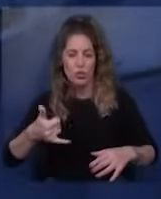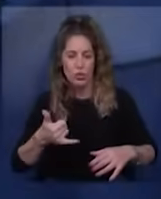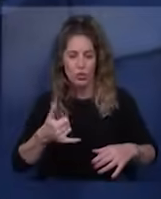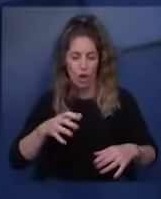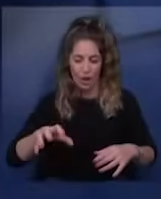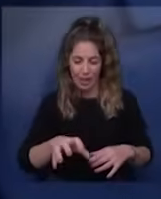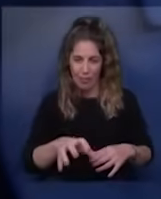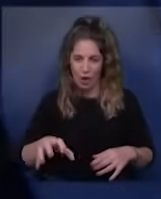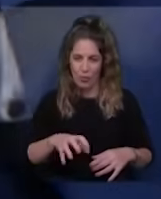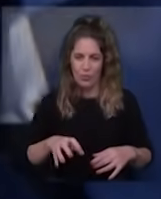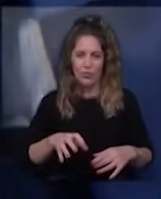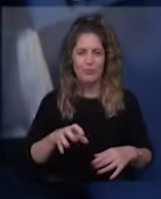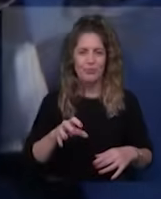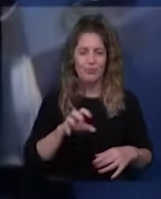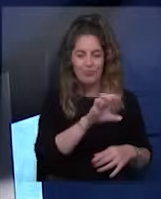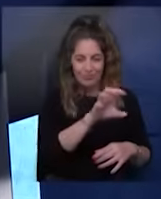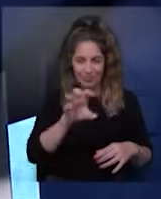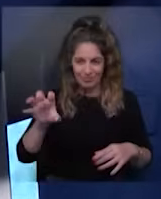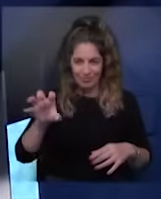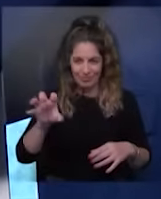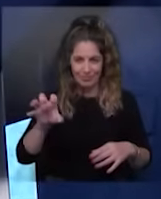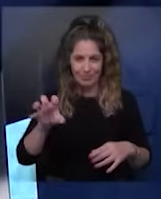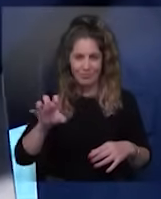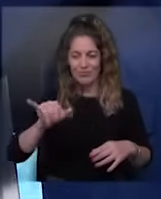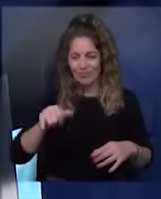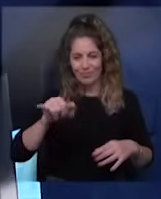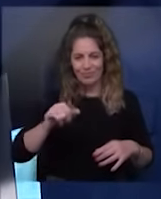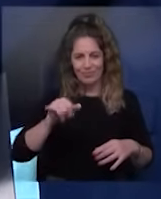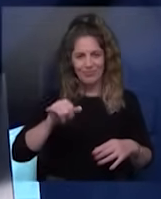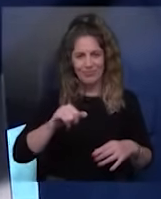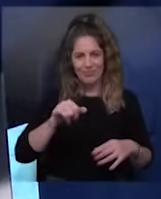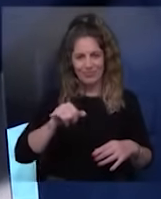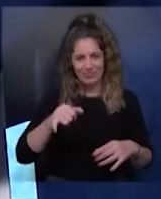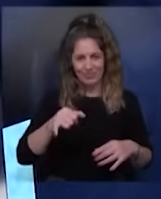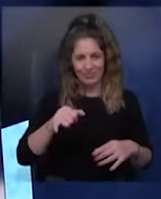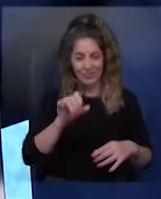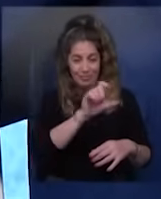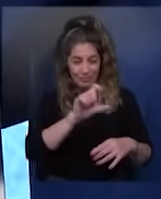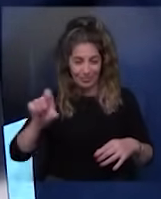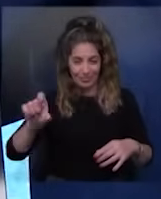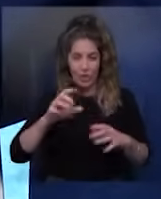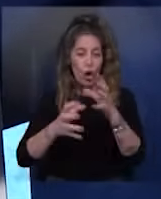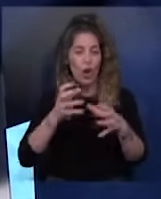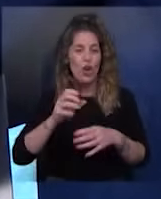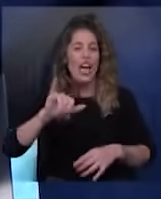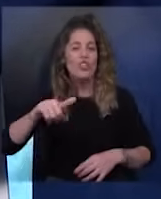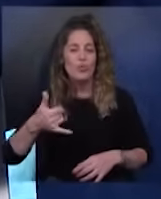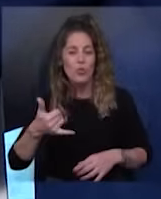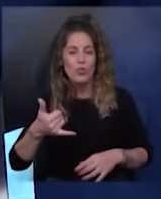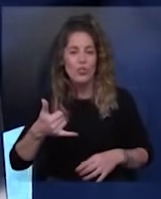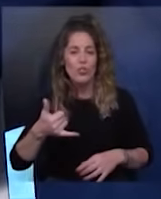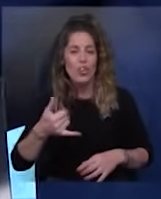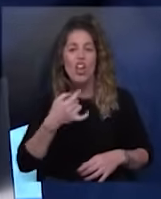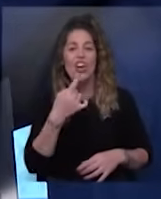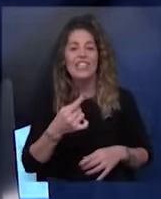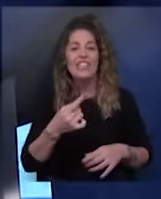sí le das así apretas el botón izquierdo Mouse pint de azulcito lo que dice